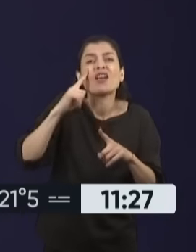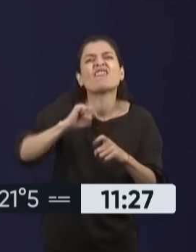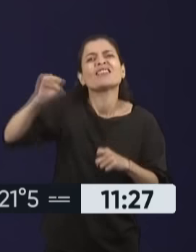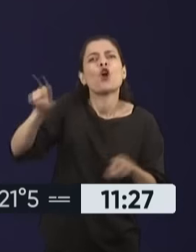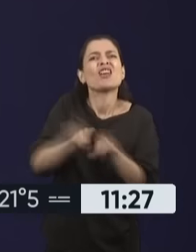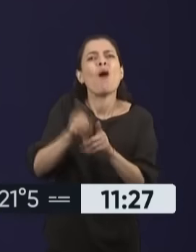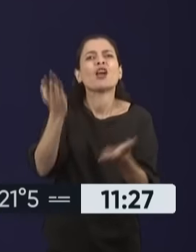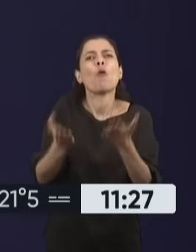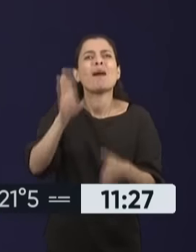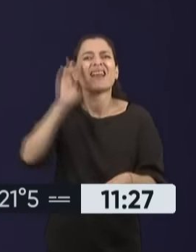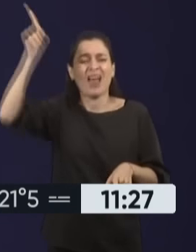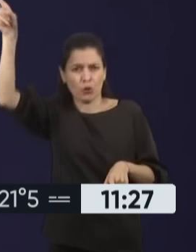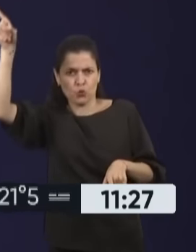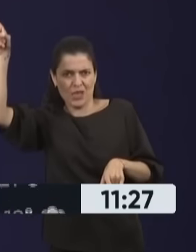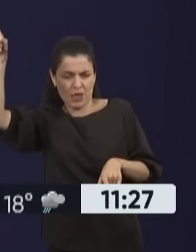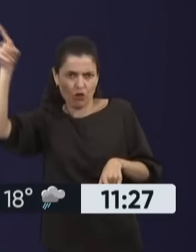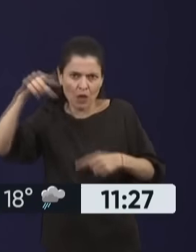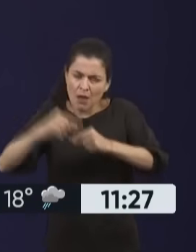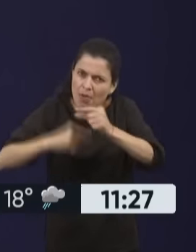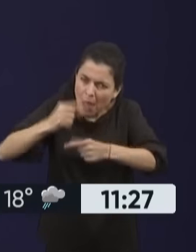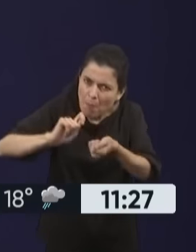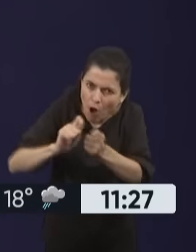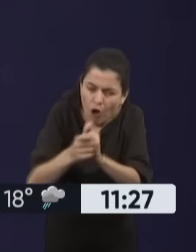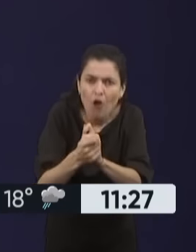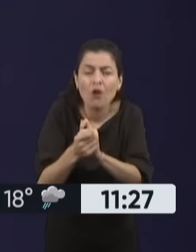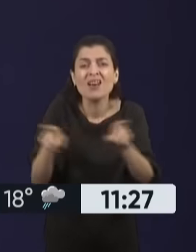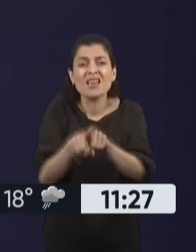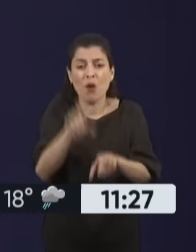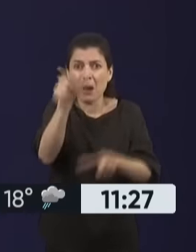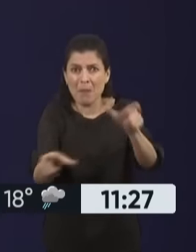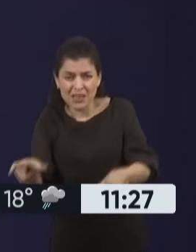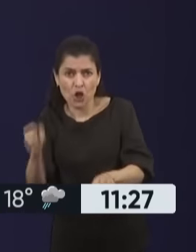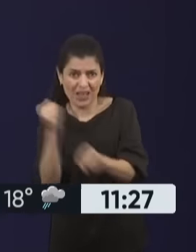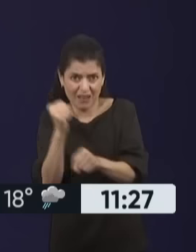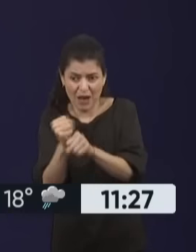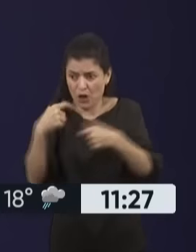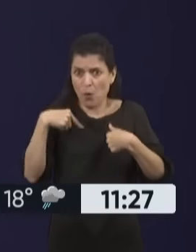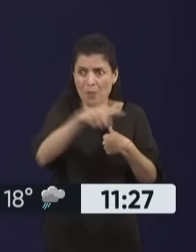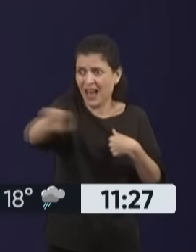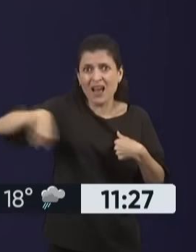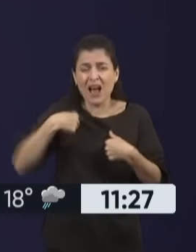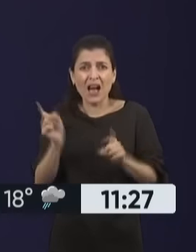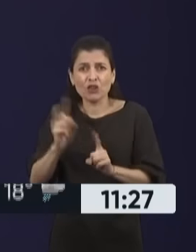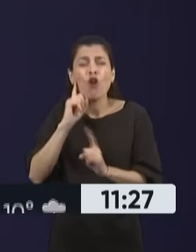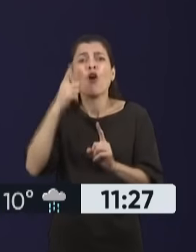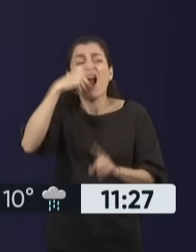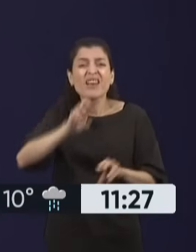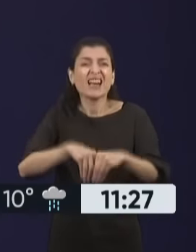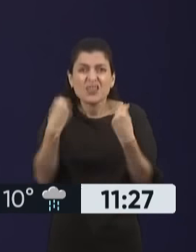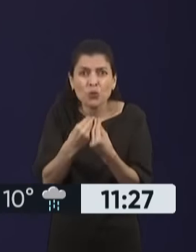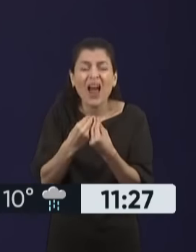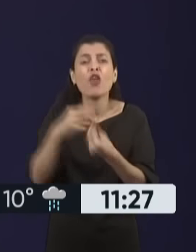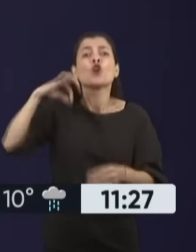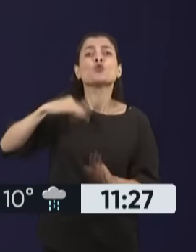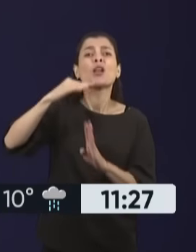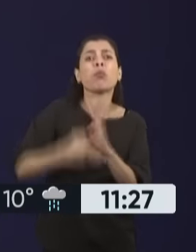americana vos te das cuenta que el trabajador a vos a mí nos sacaron el 90 por del ingreso en 20 años o en 30 años